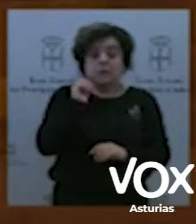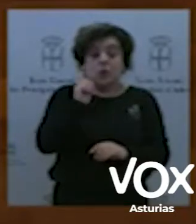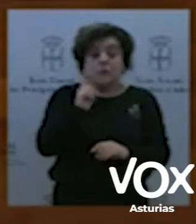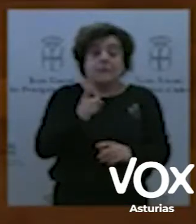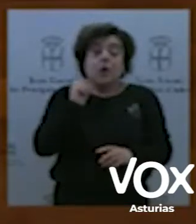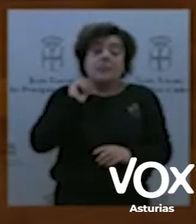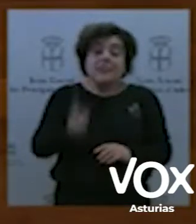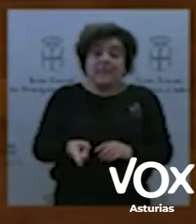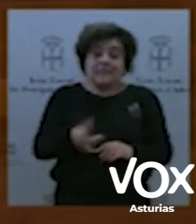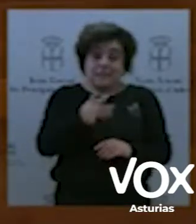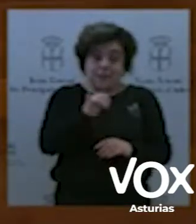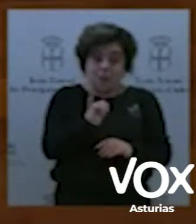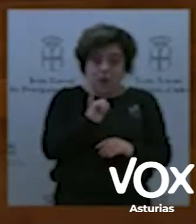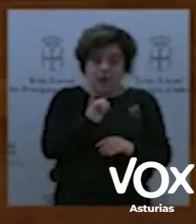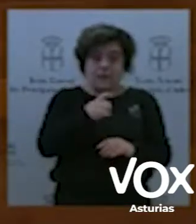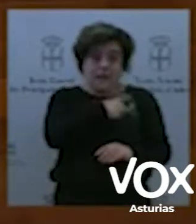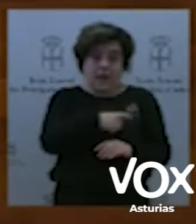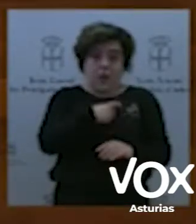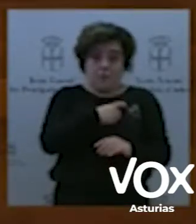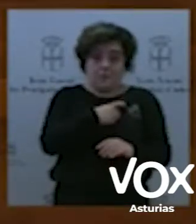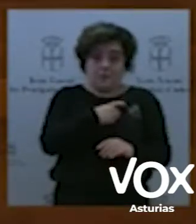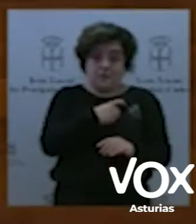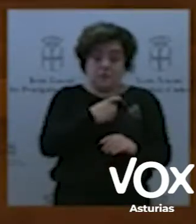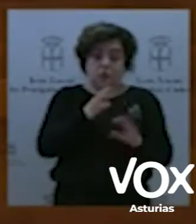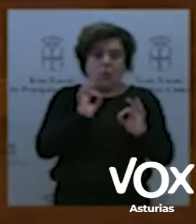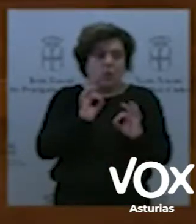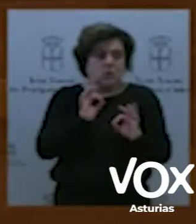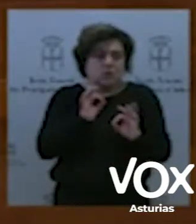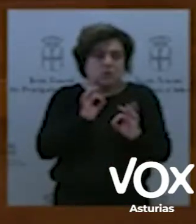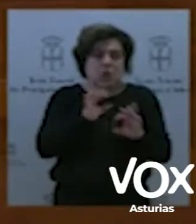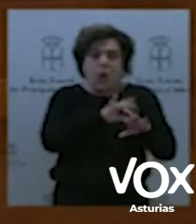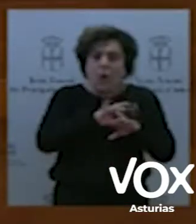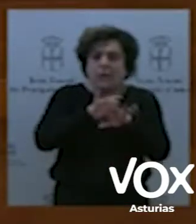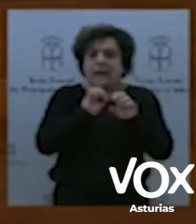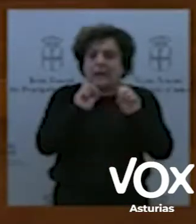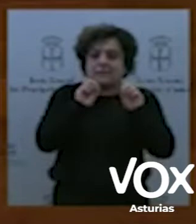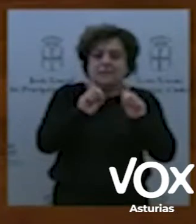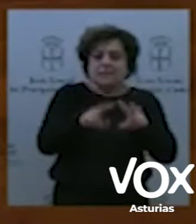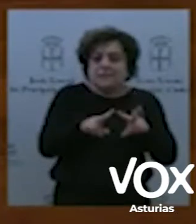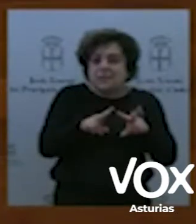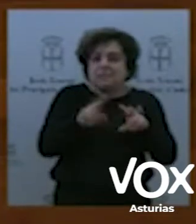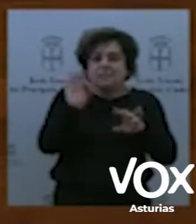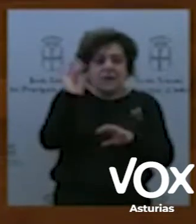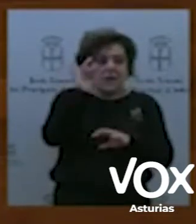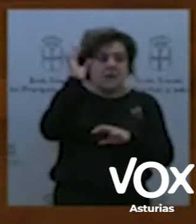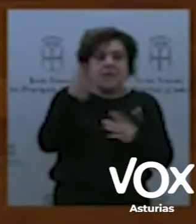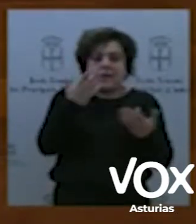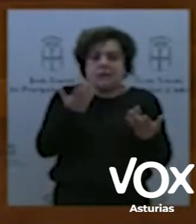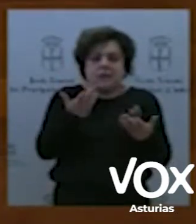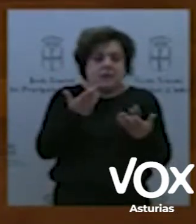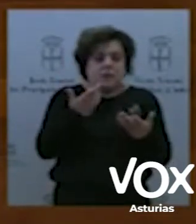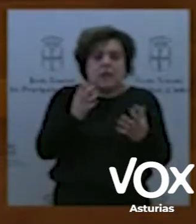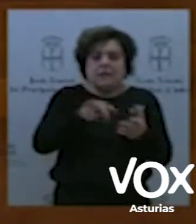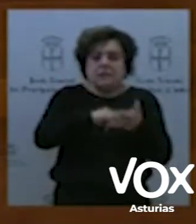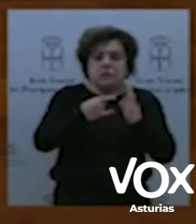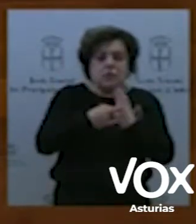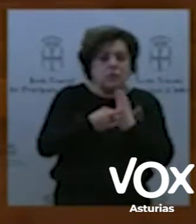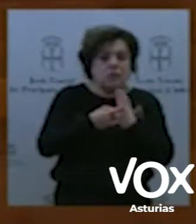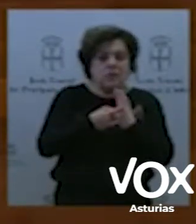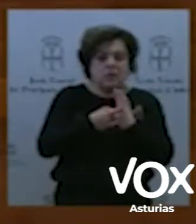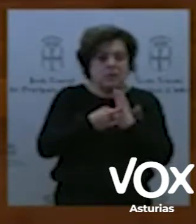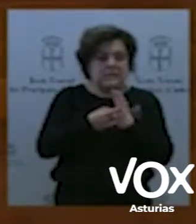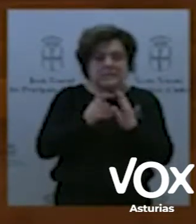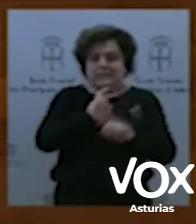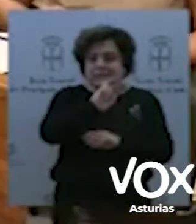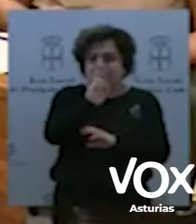demográfico desnortado y utópico, basado en unas pretendidas soluciones de muy amplio espectro con las que se